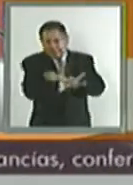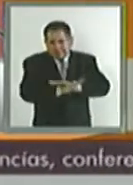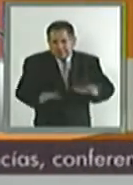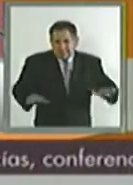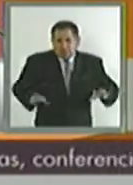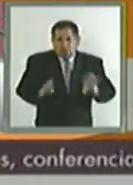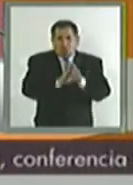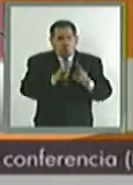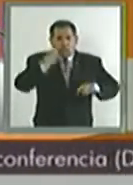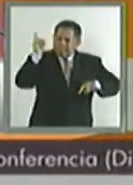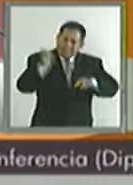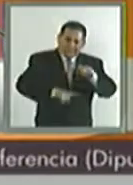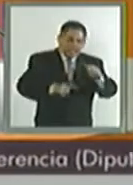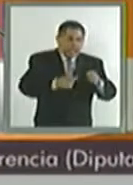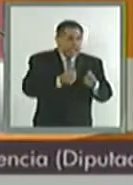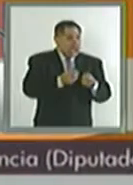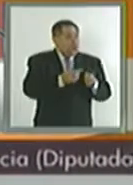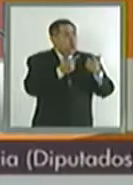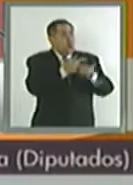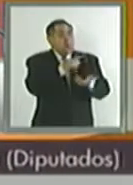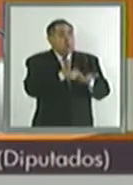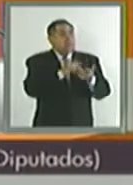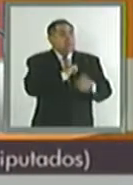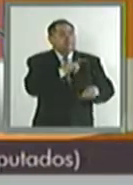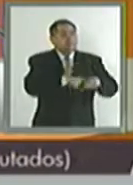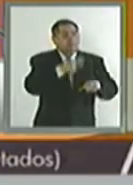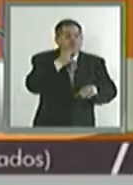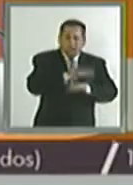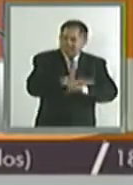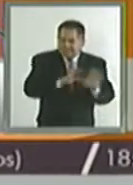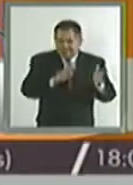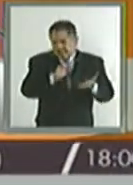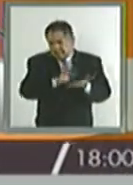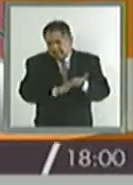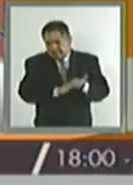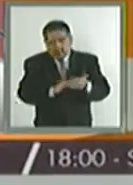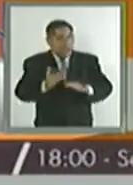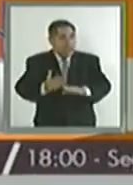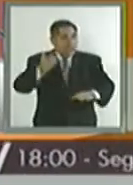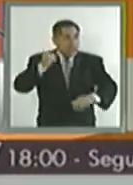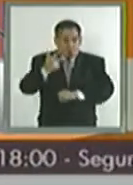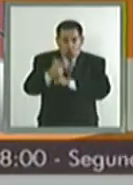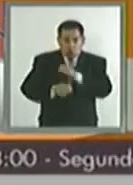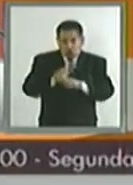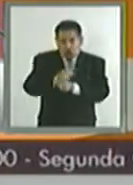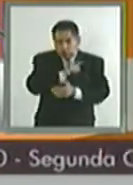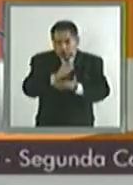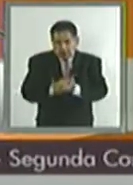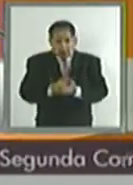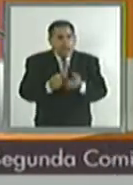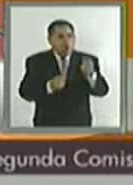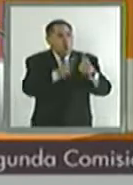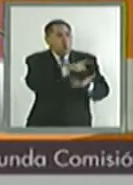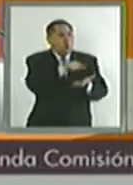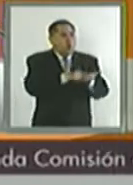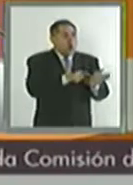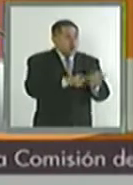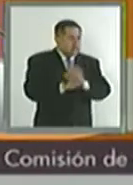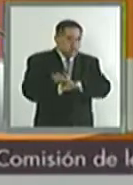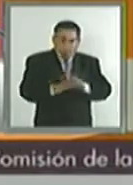eliminación de zonas exclusivas para fumar. A más de 8 años de la entrada en vigor de dicha ley, es preciso